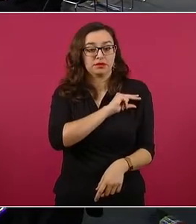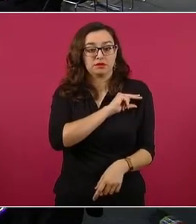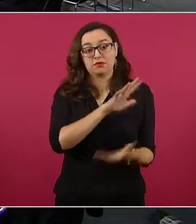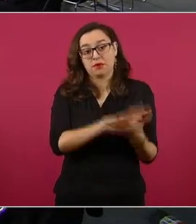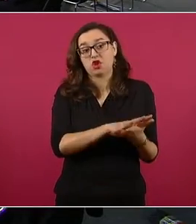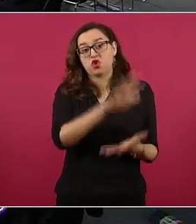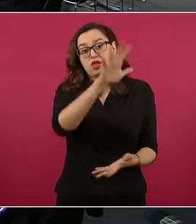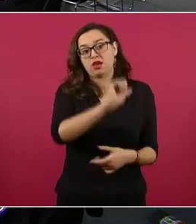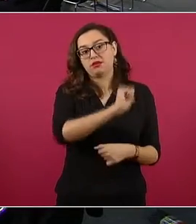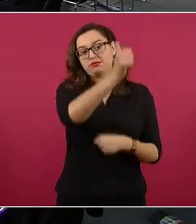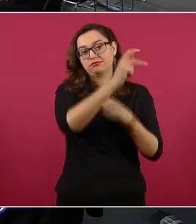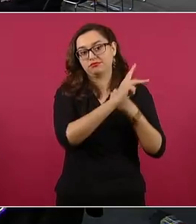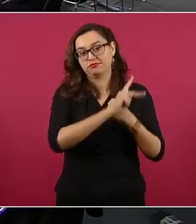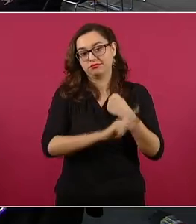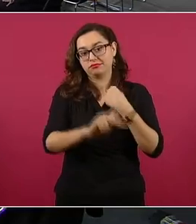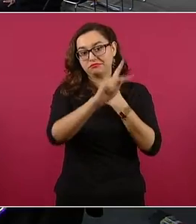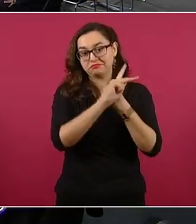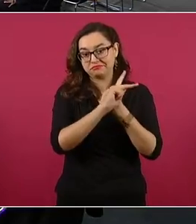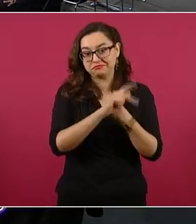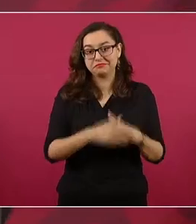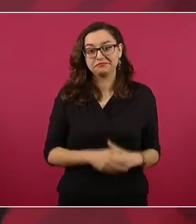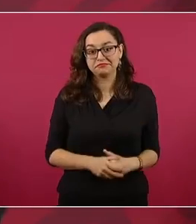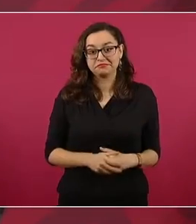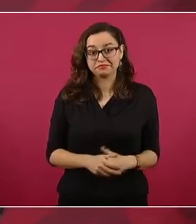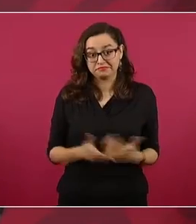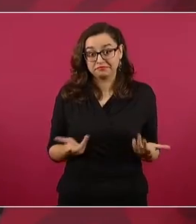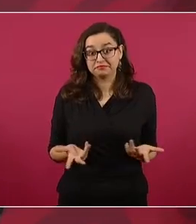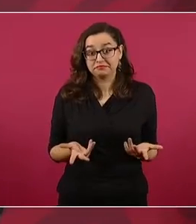extranjeras. Ese era el plan.